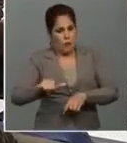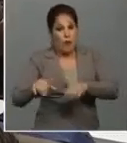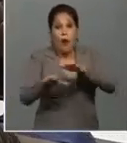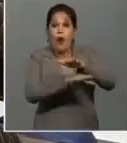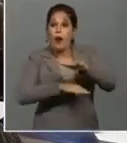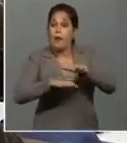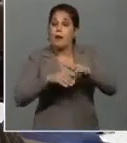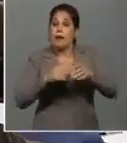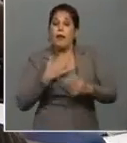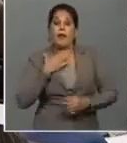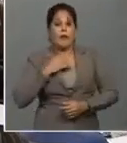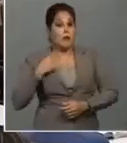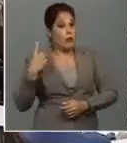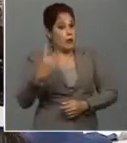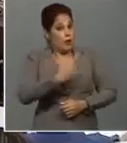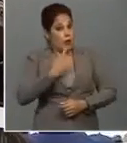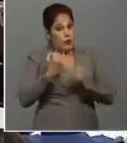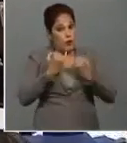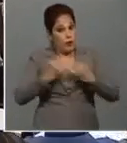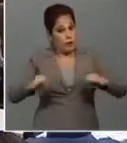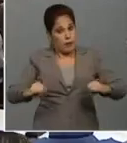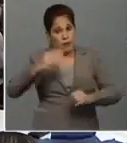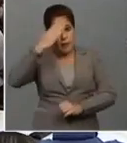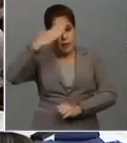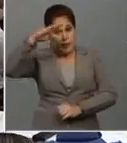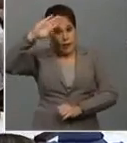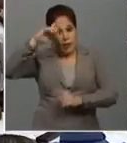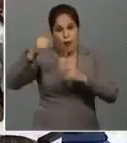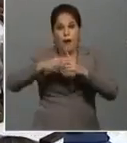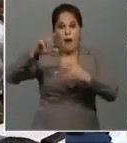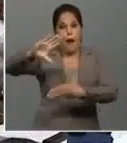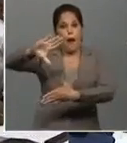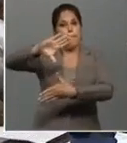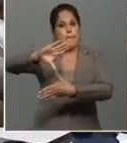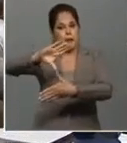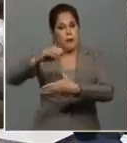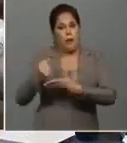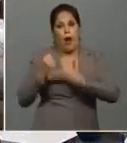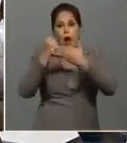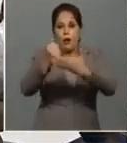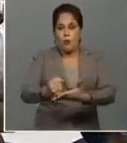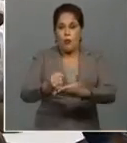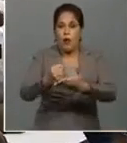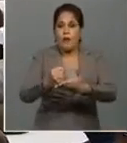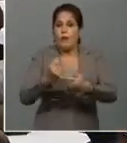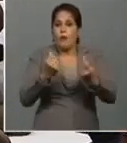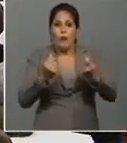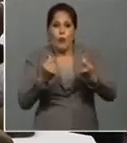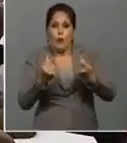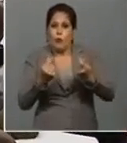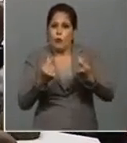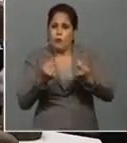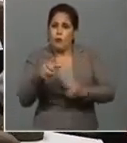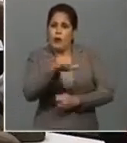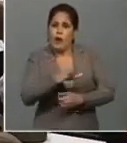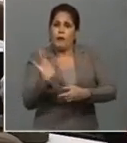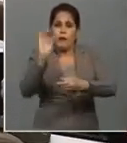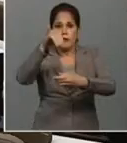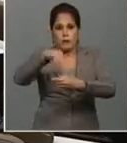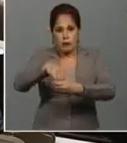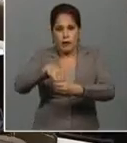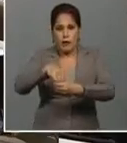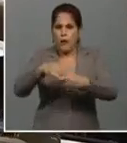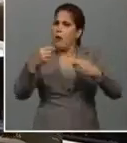de nuestra aspiración a la plena independencia de nuestra américa y del empeño de ayudar a lograr una región económica y socialmente integrada